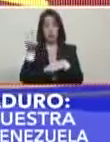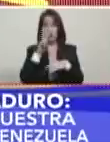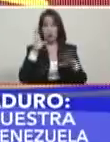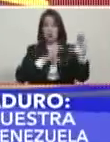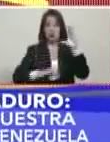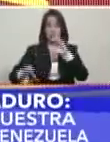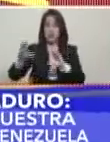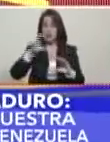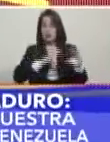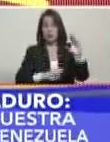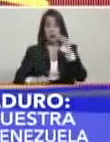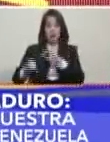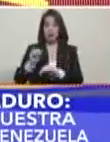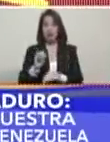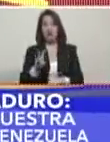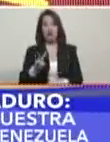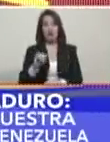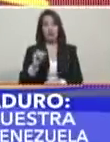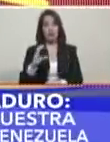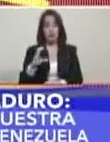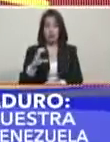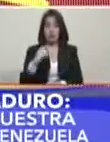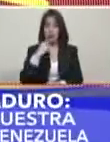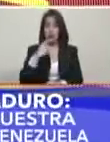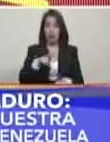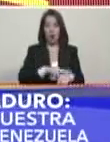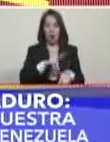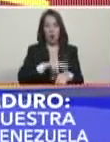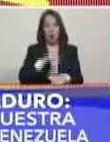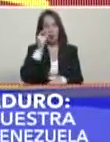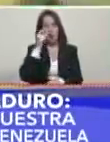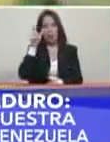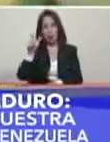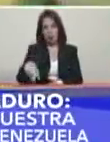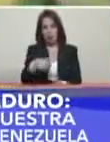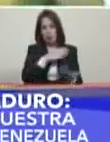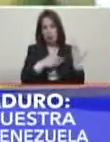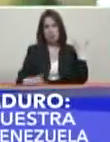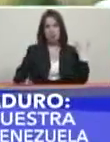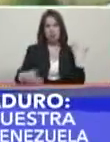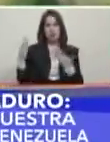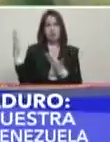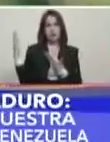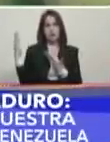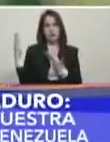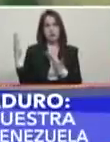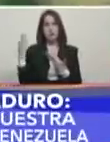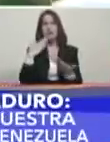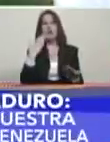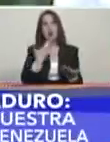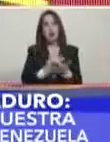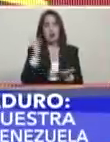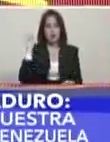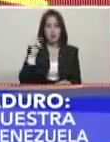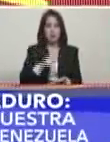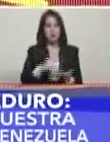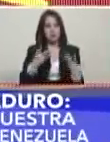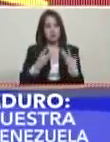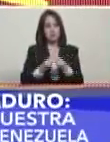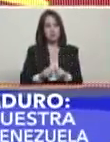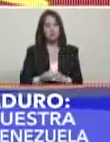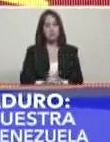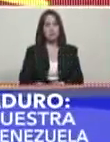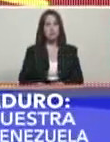Investigaciones Científicas, IBIT, Eloy Sira, doctor Eloy Sira, presidente. Gracias por estar presente. El doctor